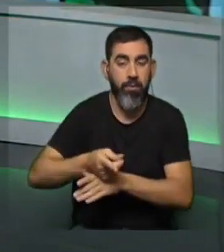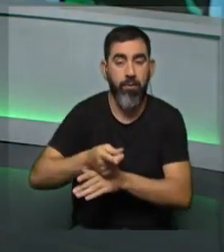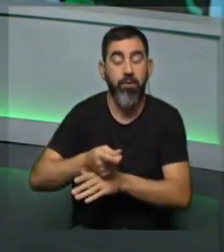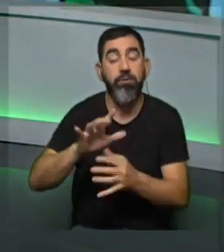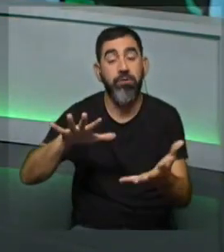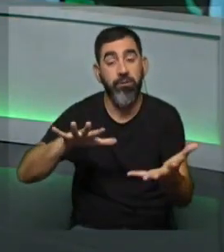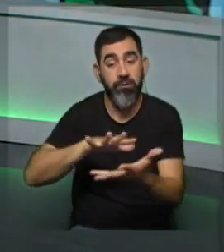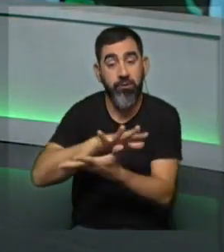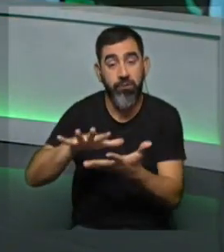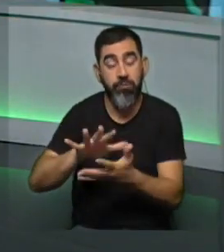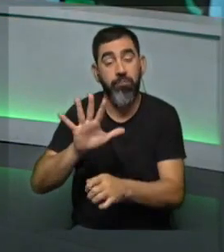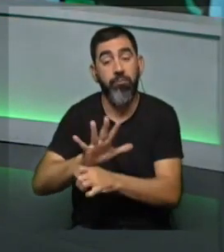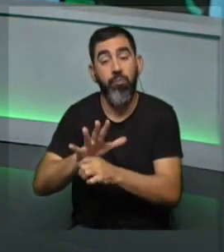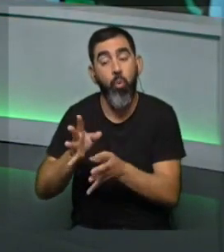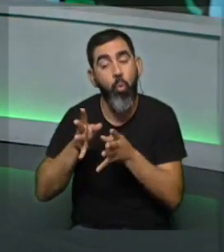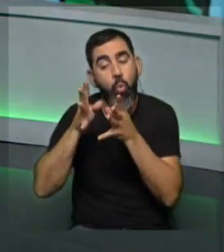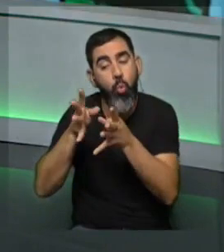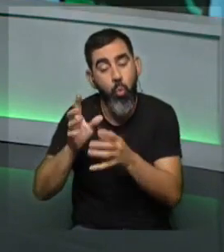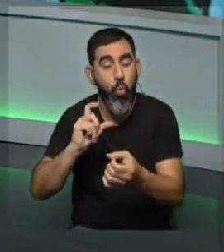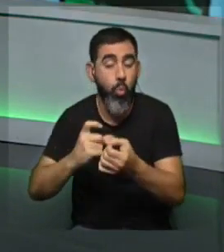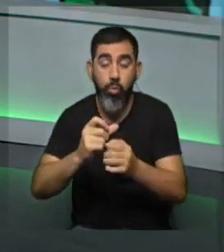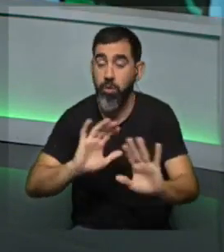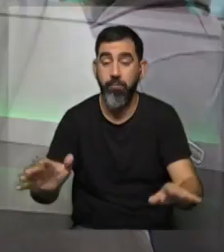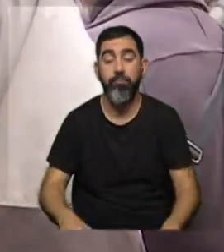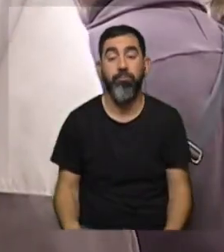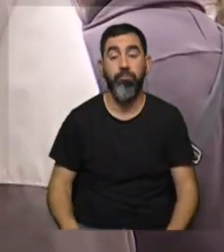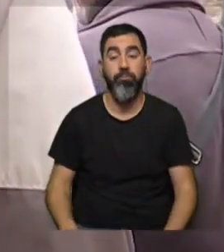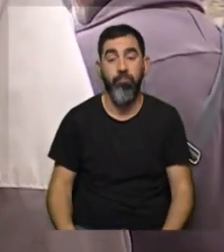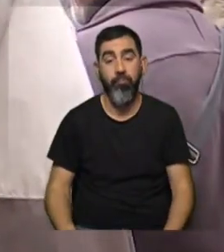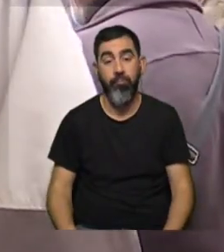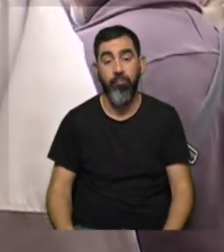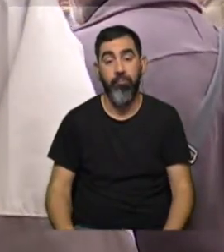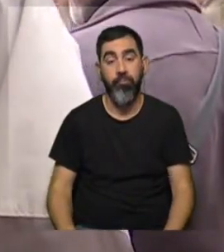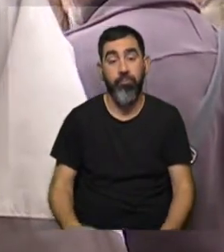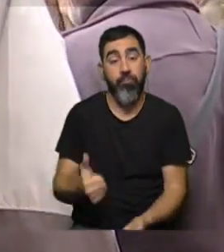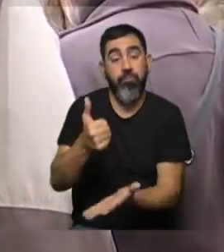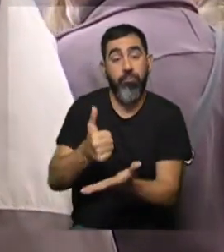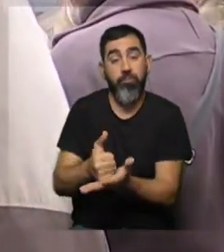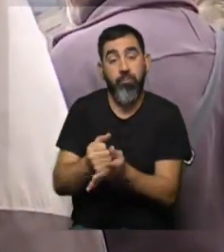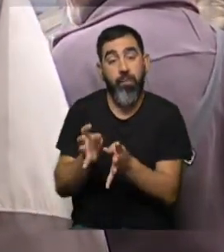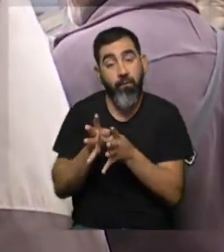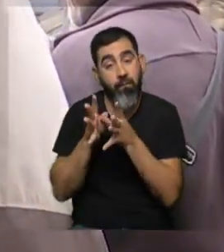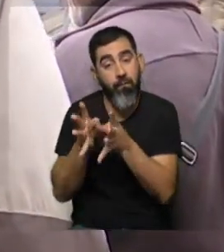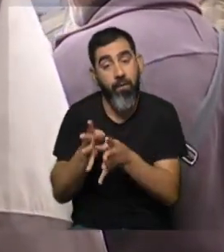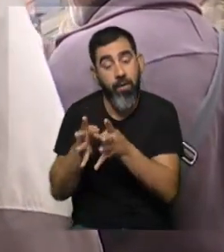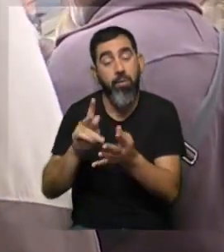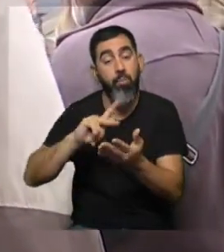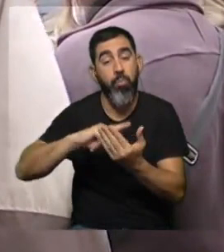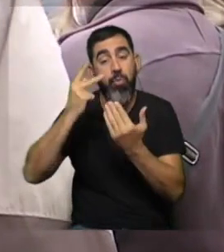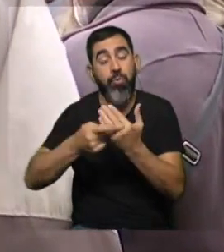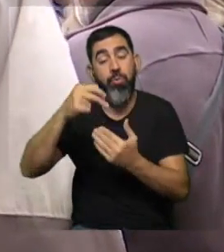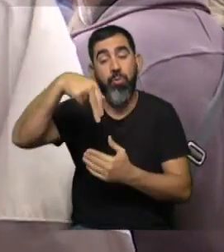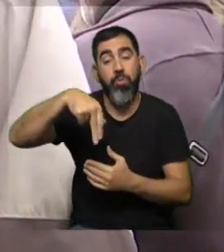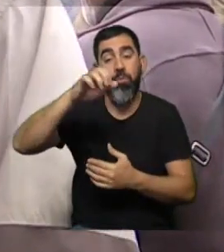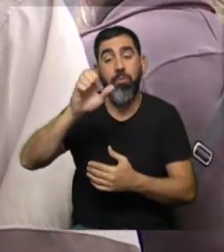la situación se ASUME como parte de la lucha gremial estamos acá por darle batalla al proyecto Neptuno que